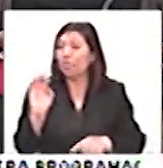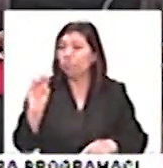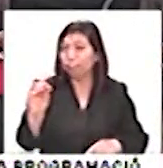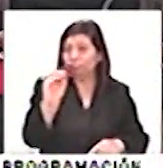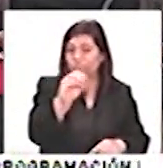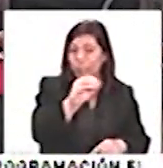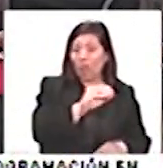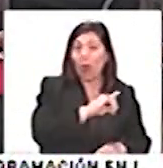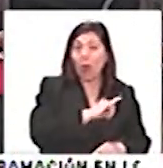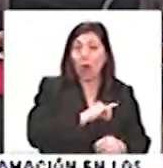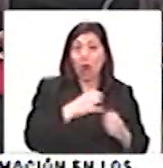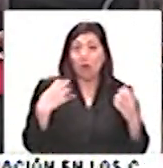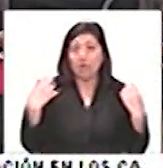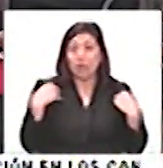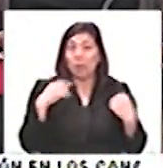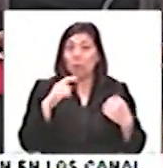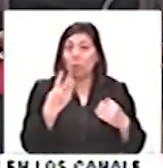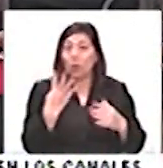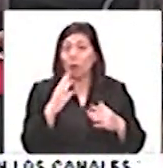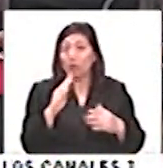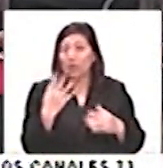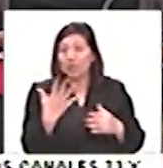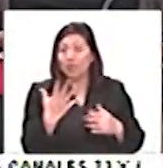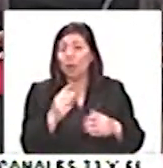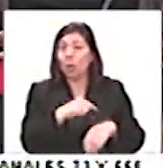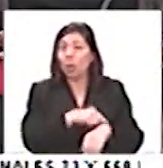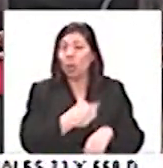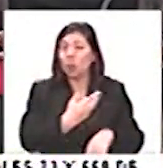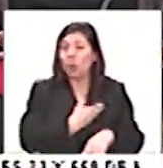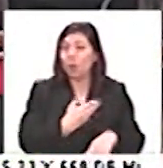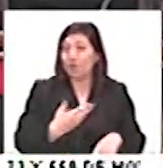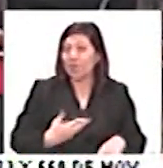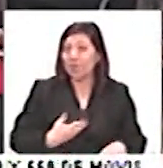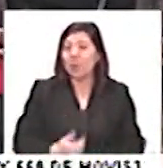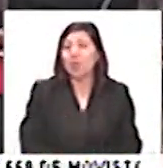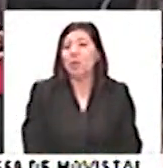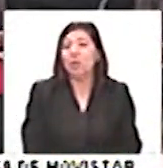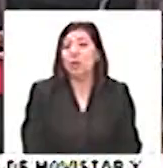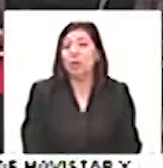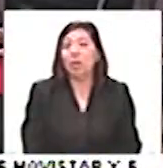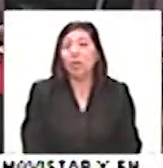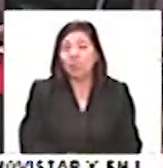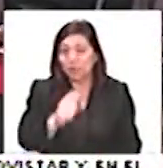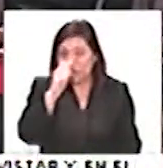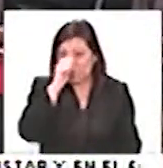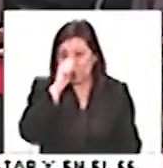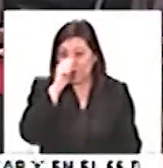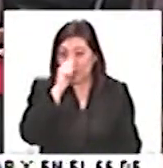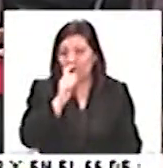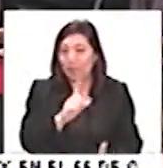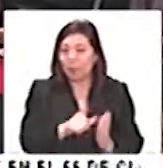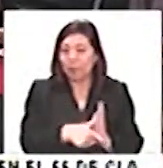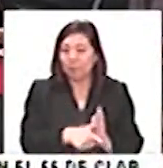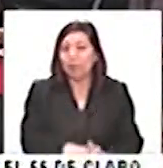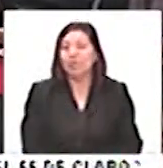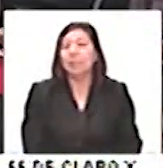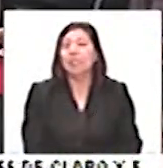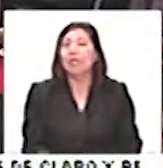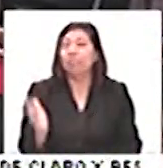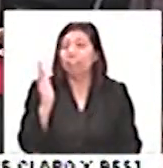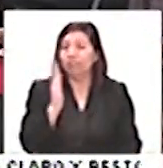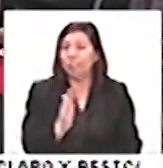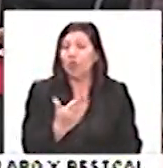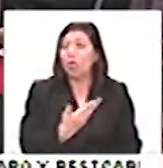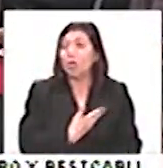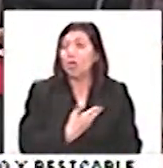instancias en el año 2003, 2004 y 2005 durante el gobierno del señor Toledo. Y después la señora pasa